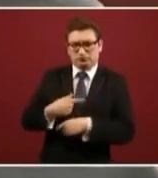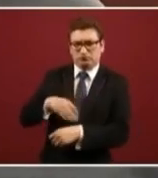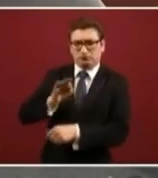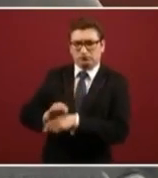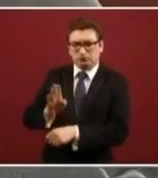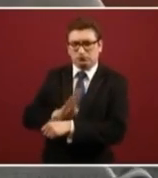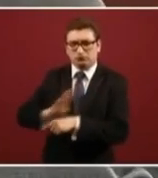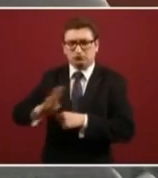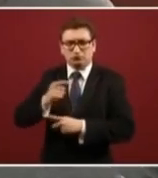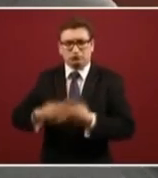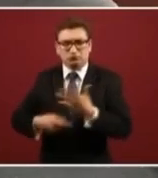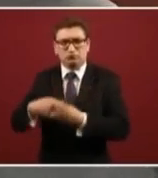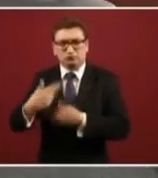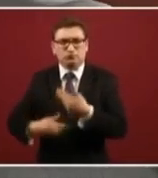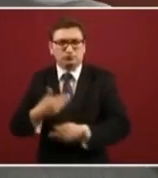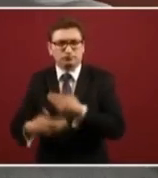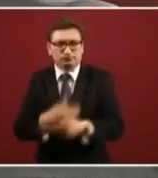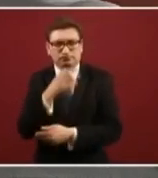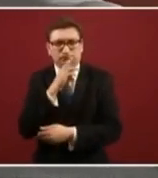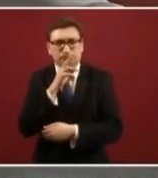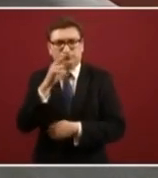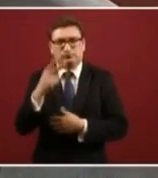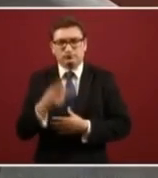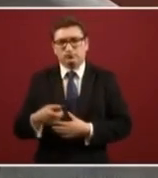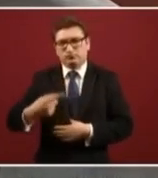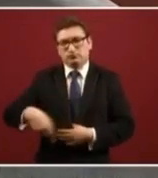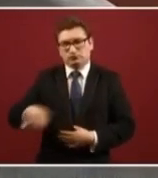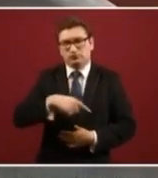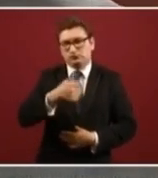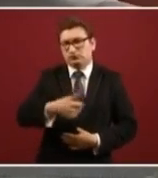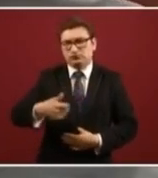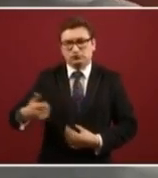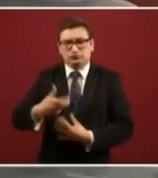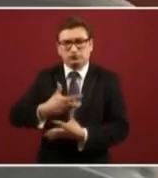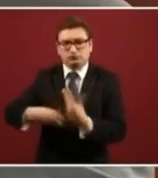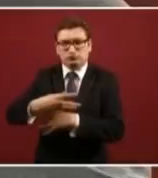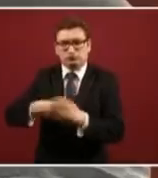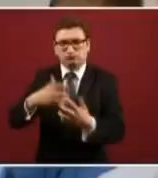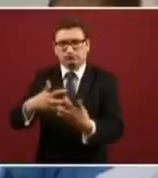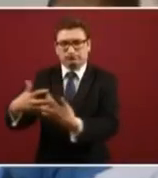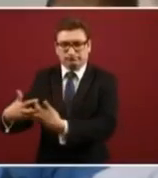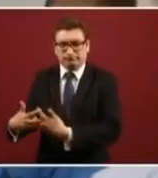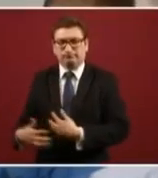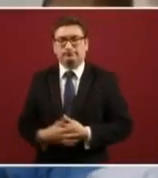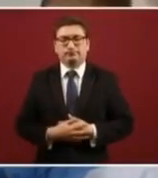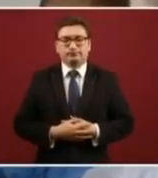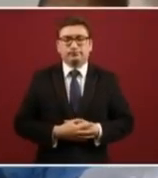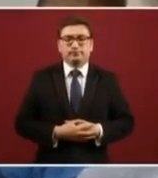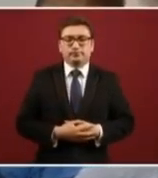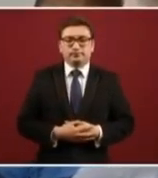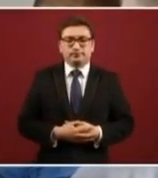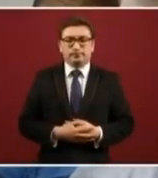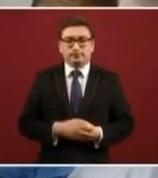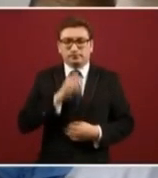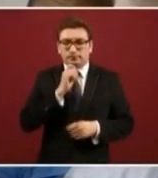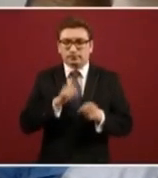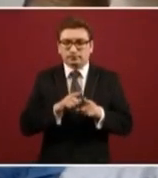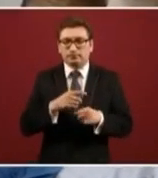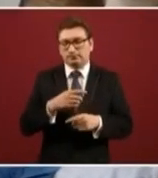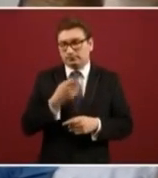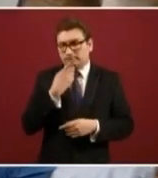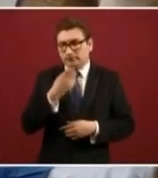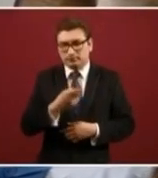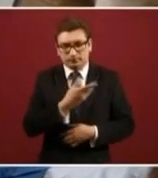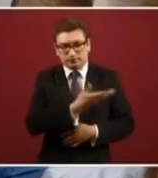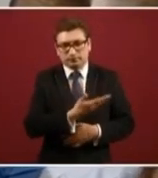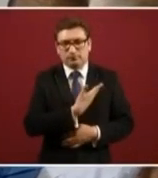este sea redituable en función de su productividad. Y también vale decir que el señor